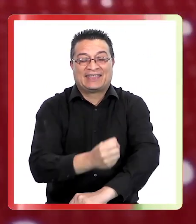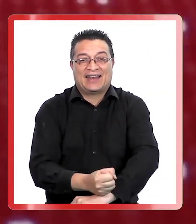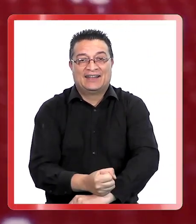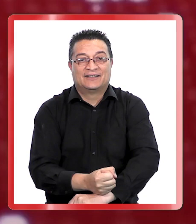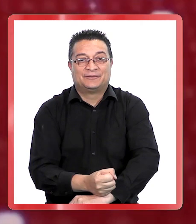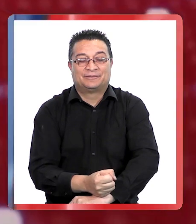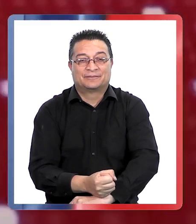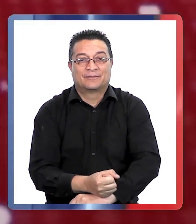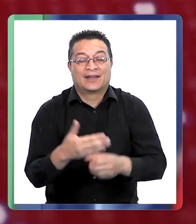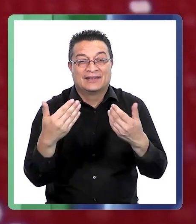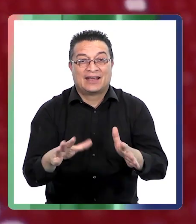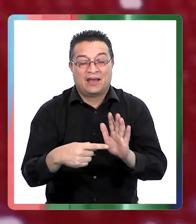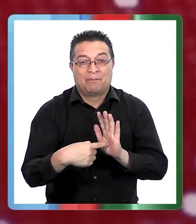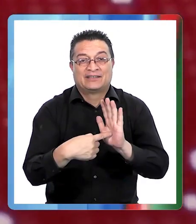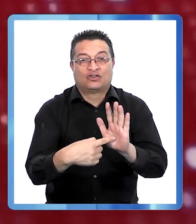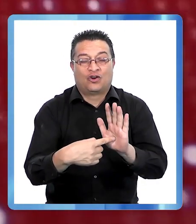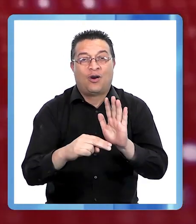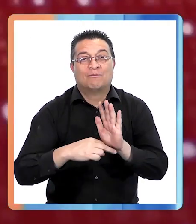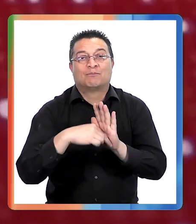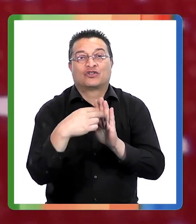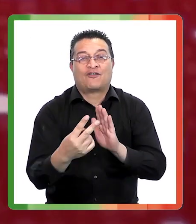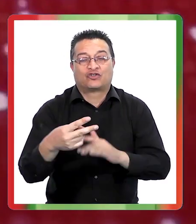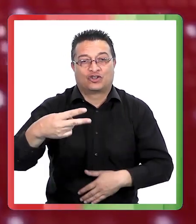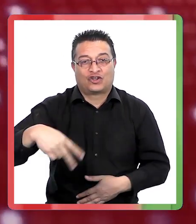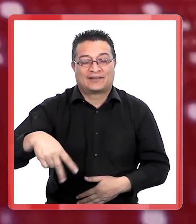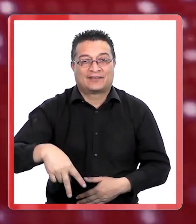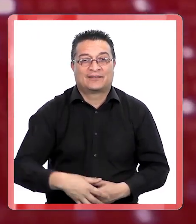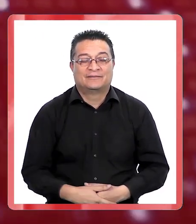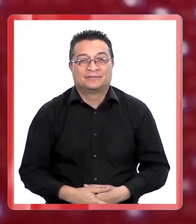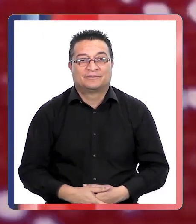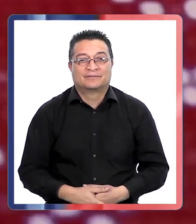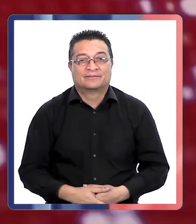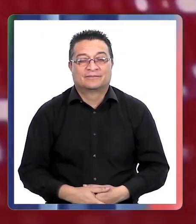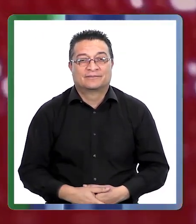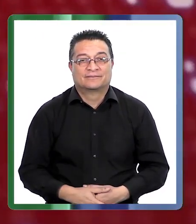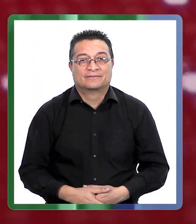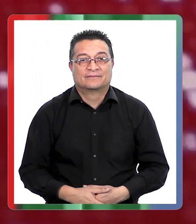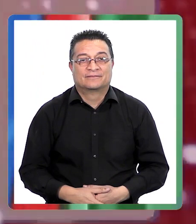Arcatel, presentó Portavoz Noticias.